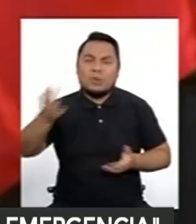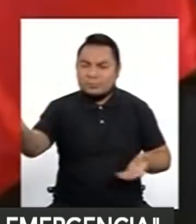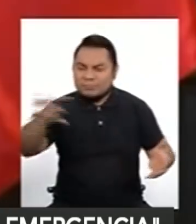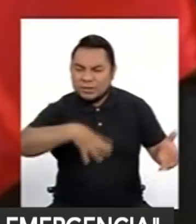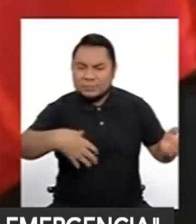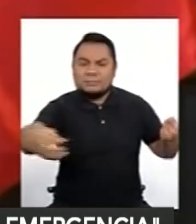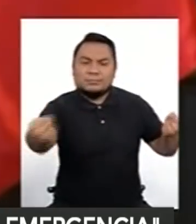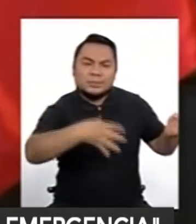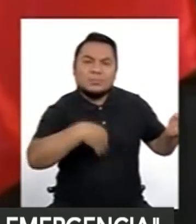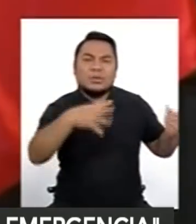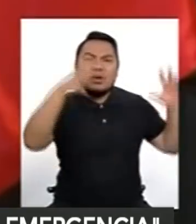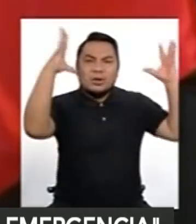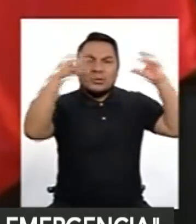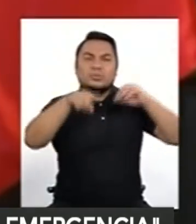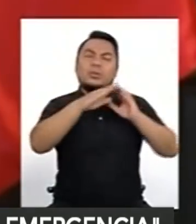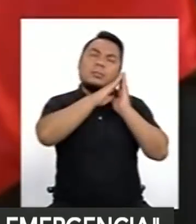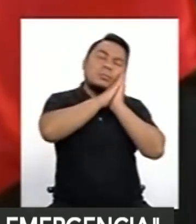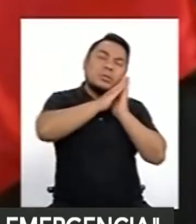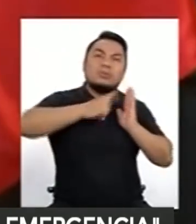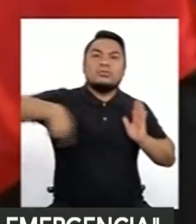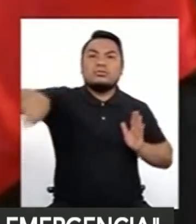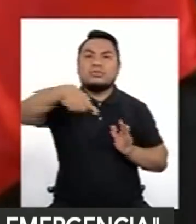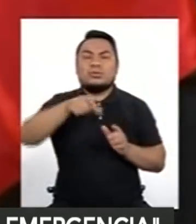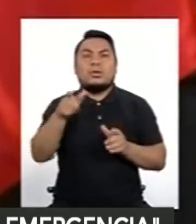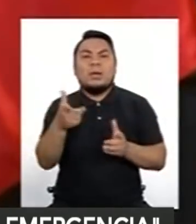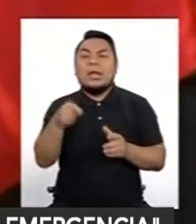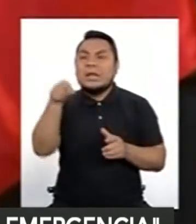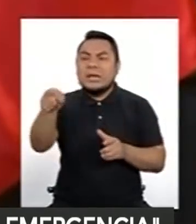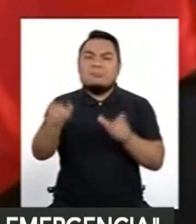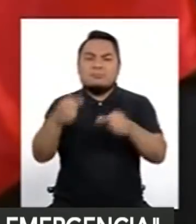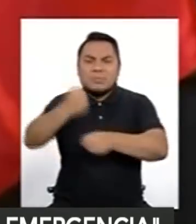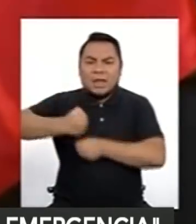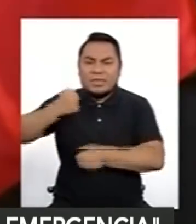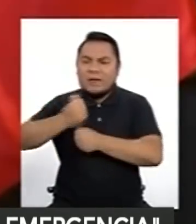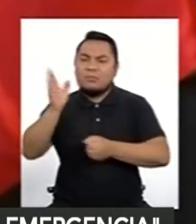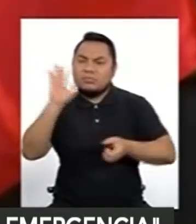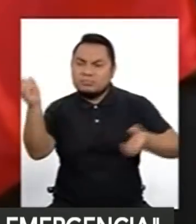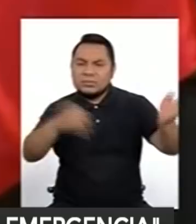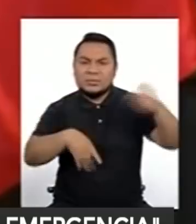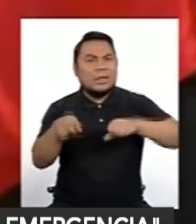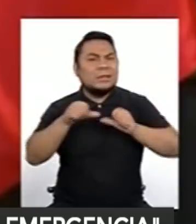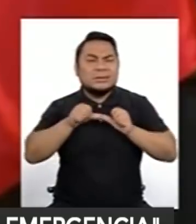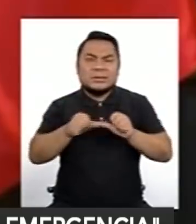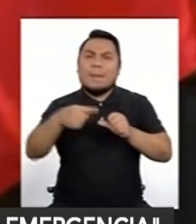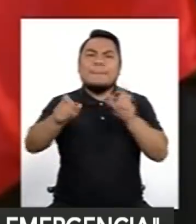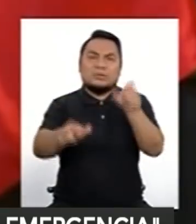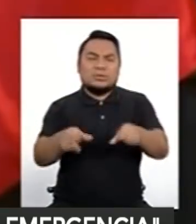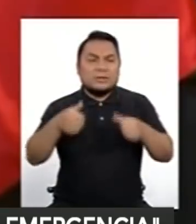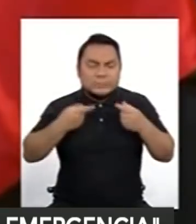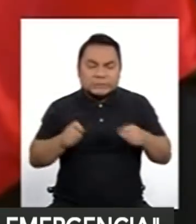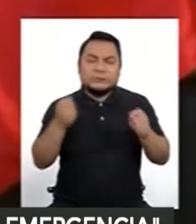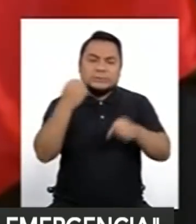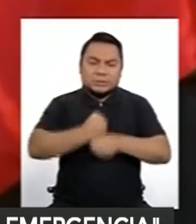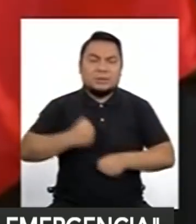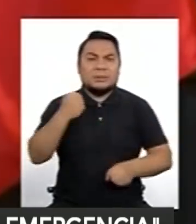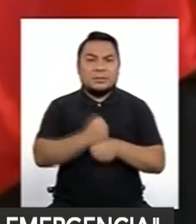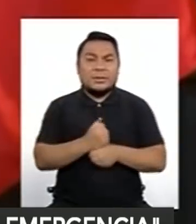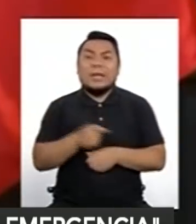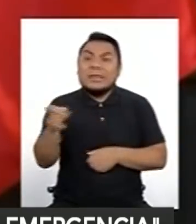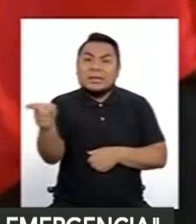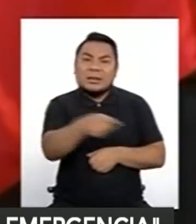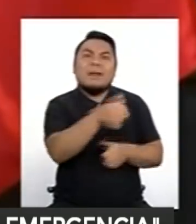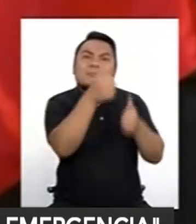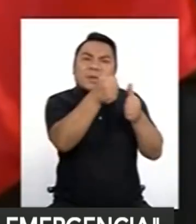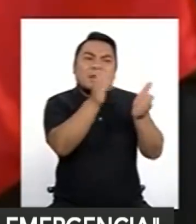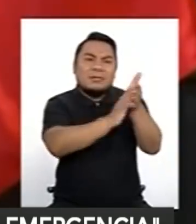en la madrugada para tener una ciudad limpia. O sea, tanta persona que sigue poniendo su esfuerzo y que tenemos que reconocer